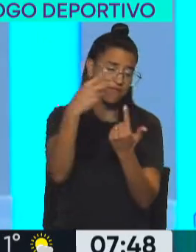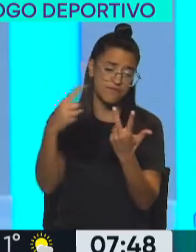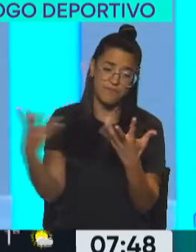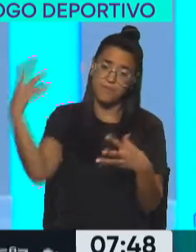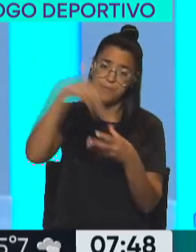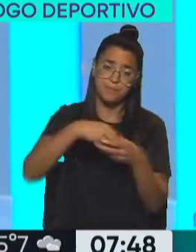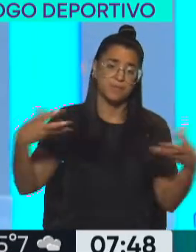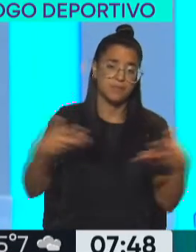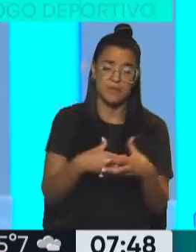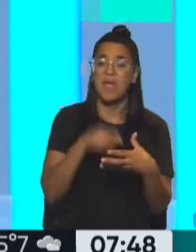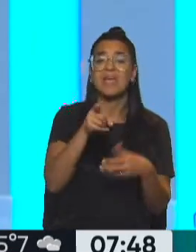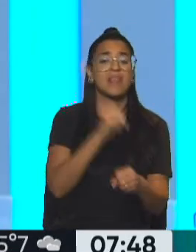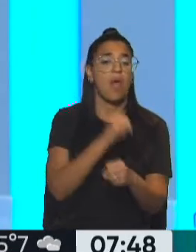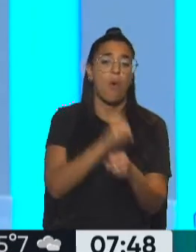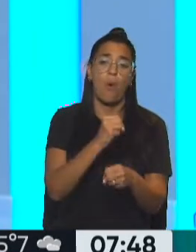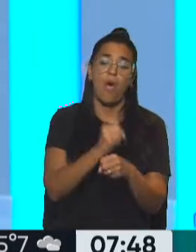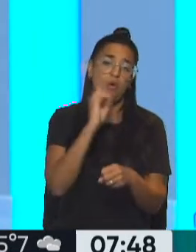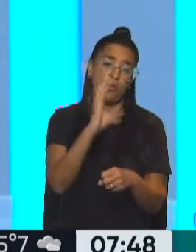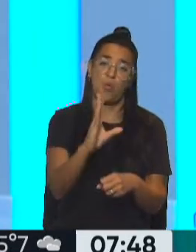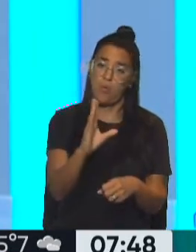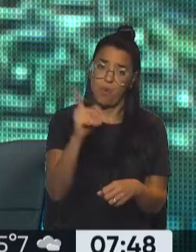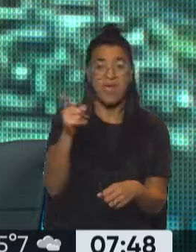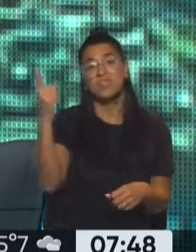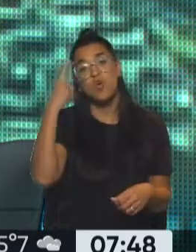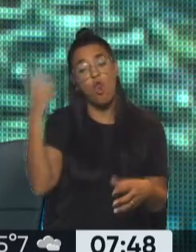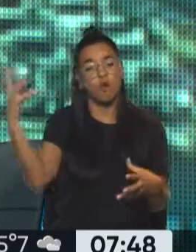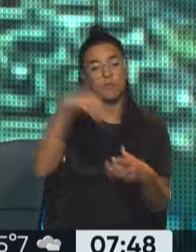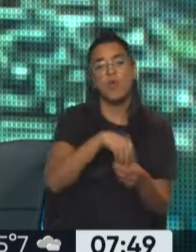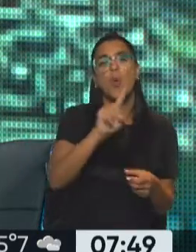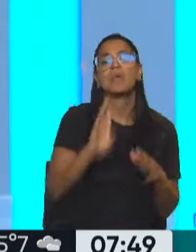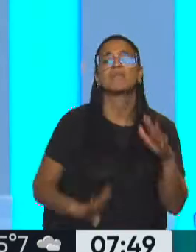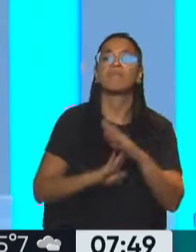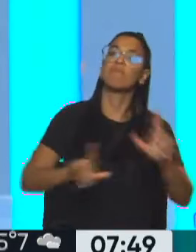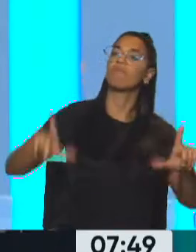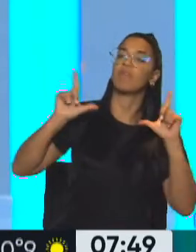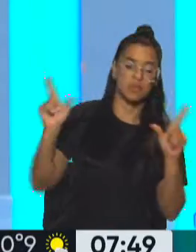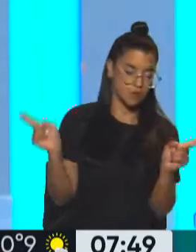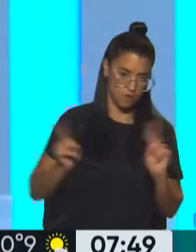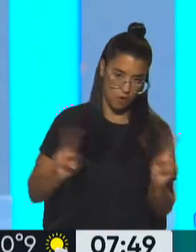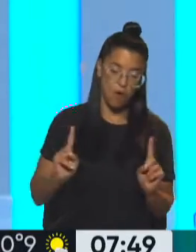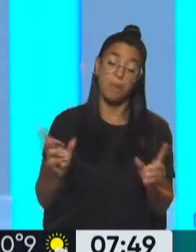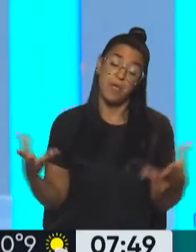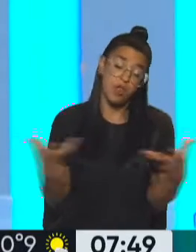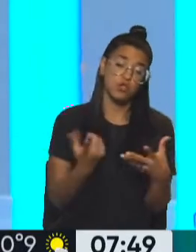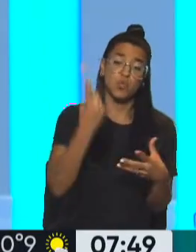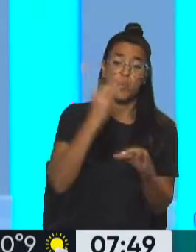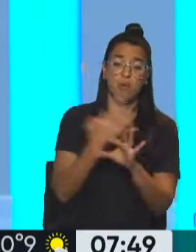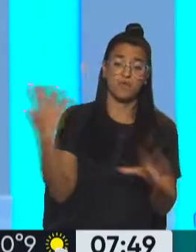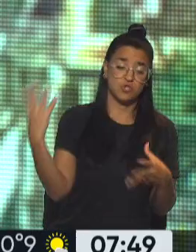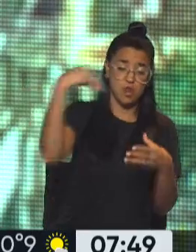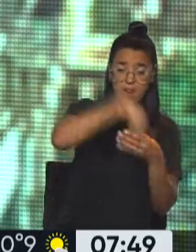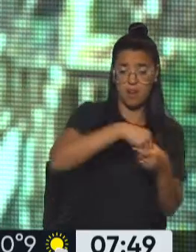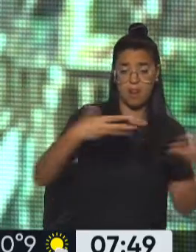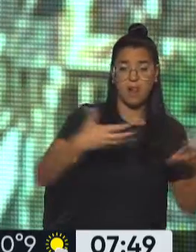en una institución. Es una parte, porque tampoco es la estrella ni la parte más importante.